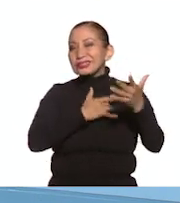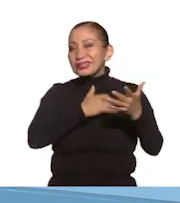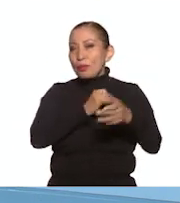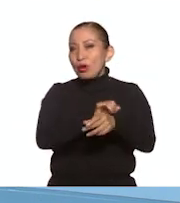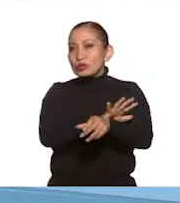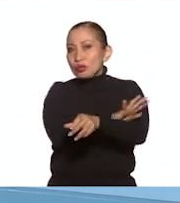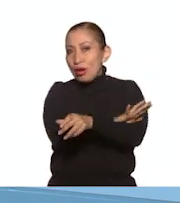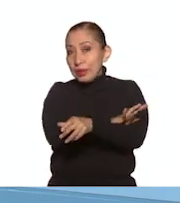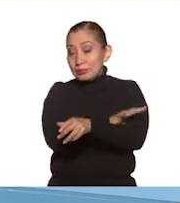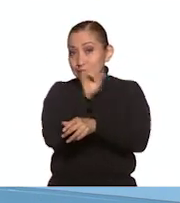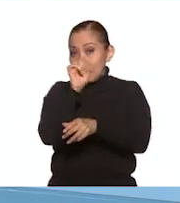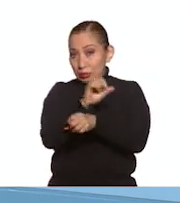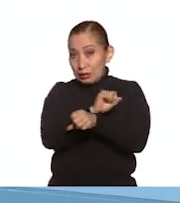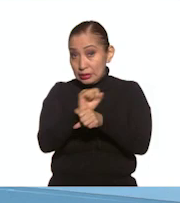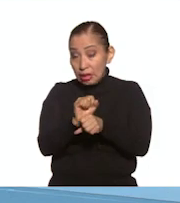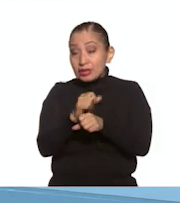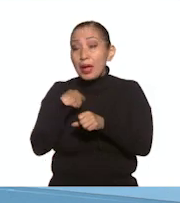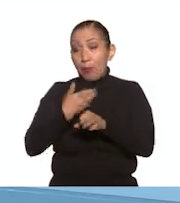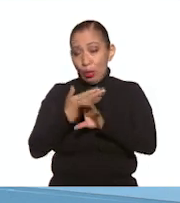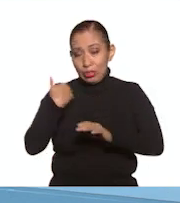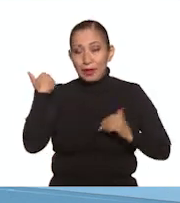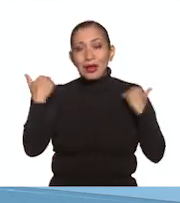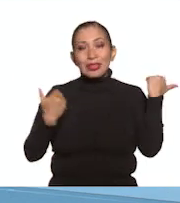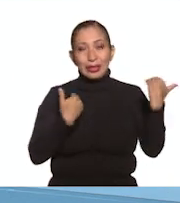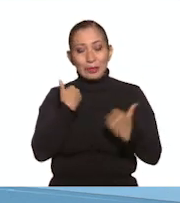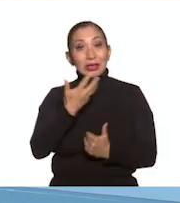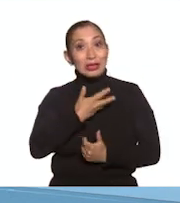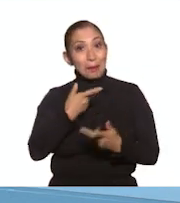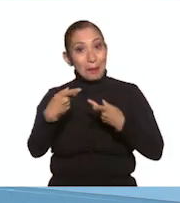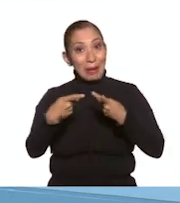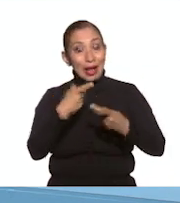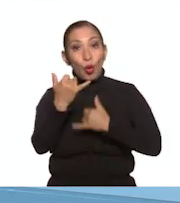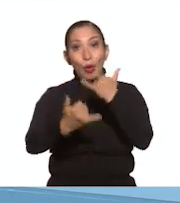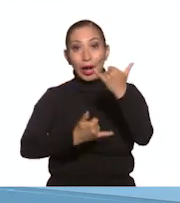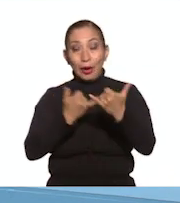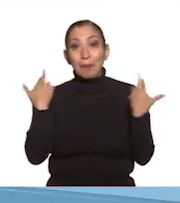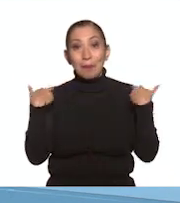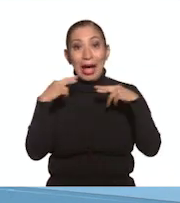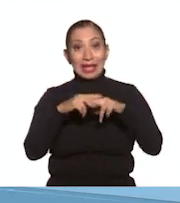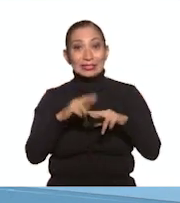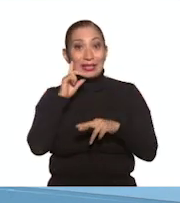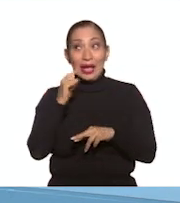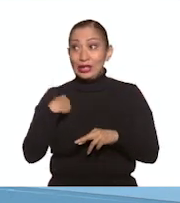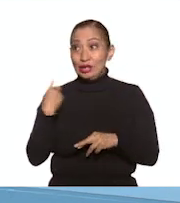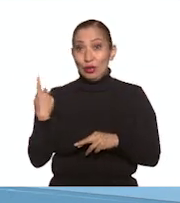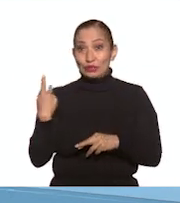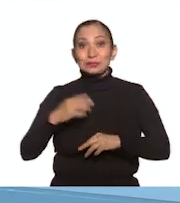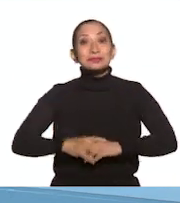básicas de las que hablas. Y será muy divertido porque tenemos preparado un juego la maestra Malu y yo.